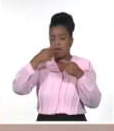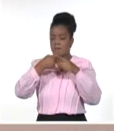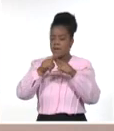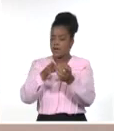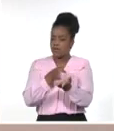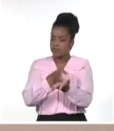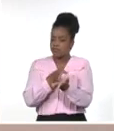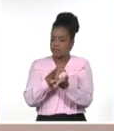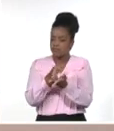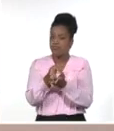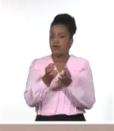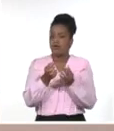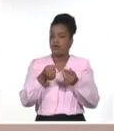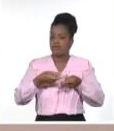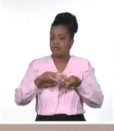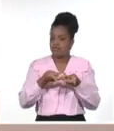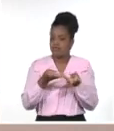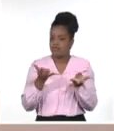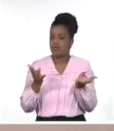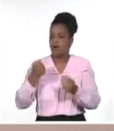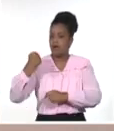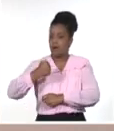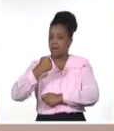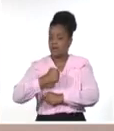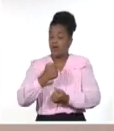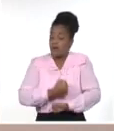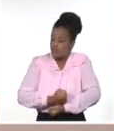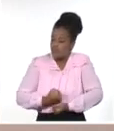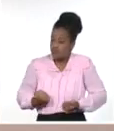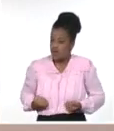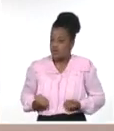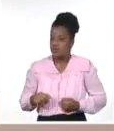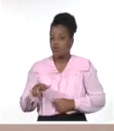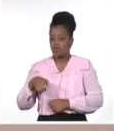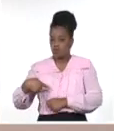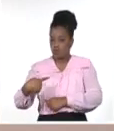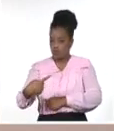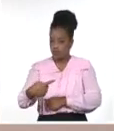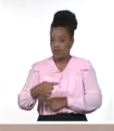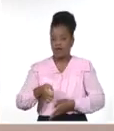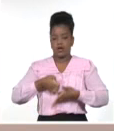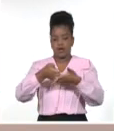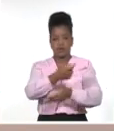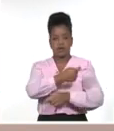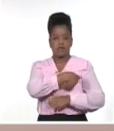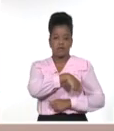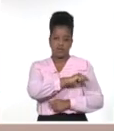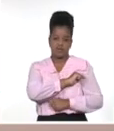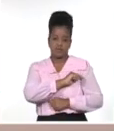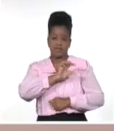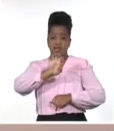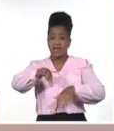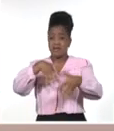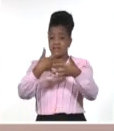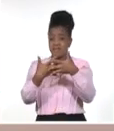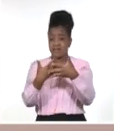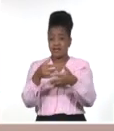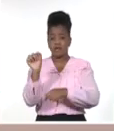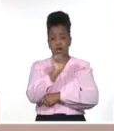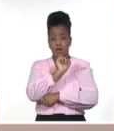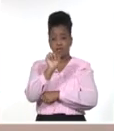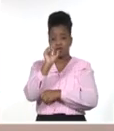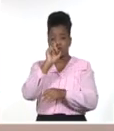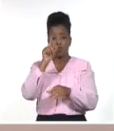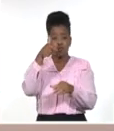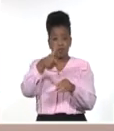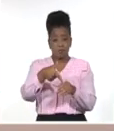continuarán realizando ingentes esfuerzos para garantizar el suministro habitual a la economía y a la población. Las empresas Transcupet y la